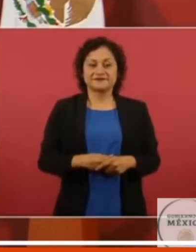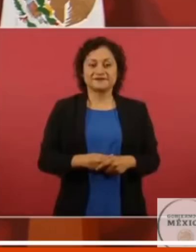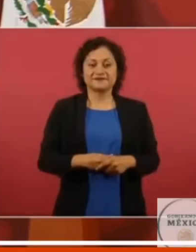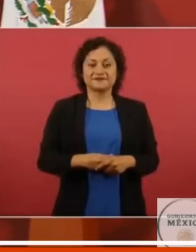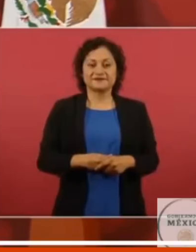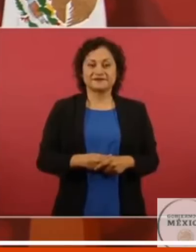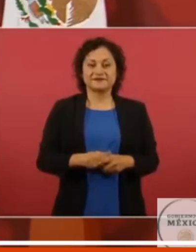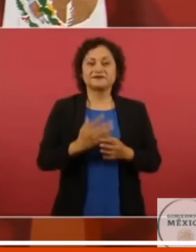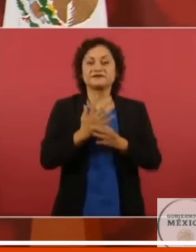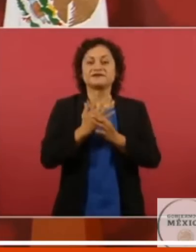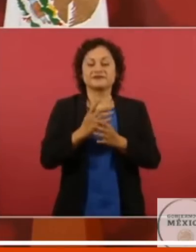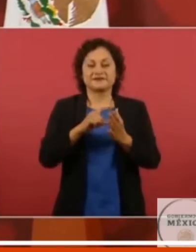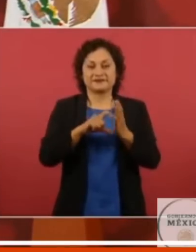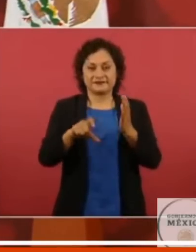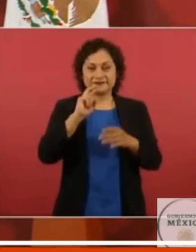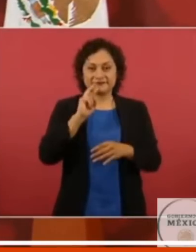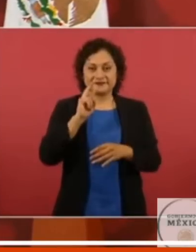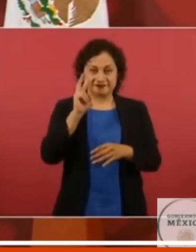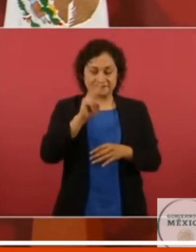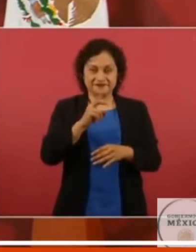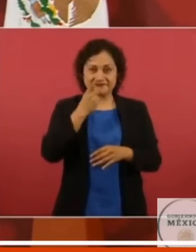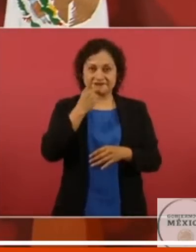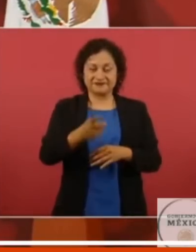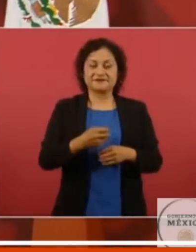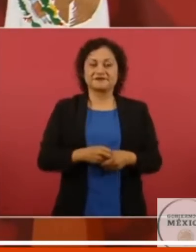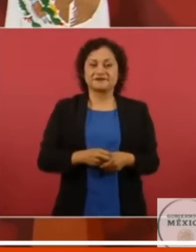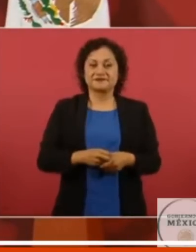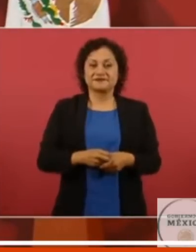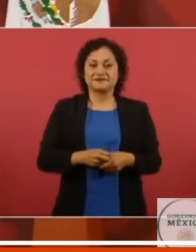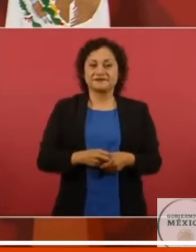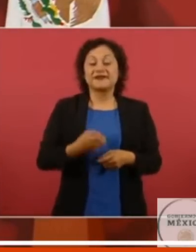Esto es lo que pasa por hacer las cosas con las patas.